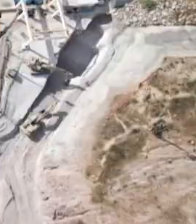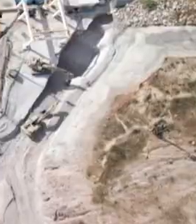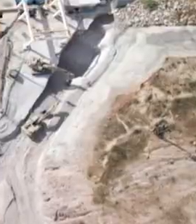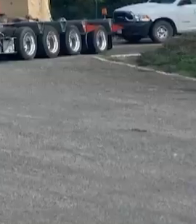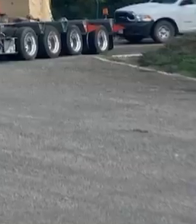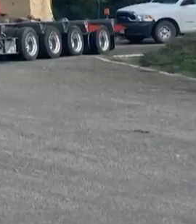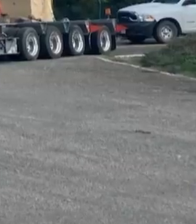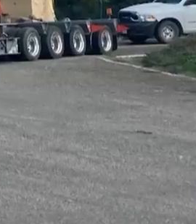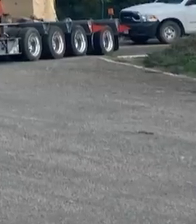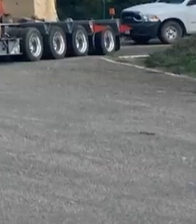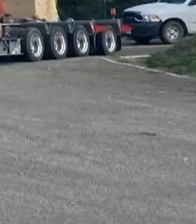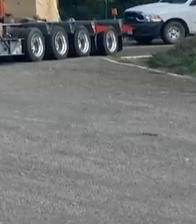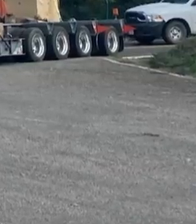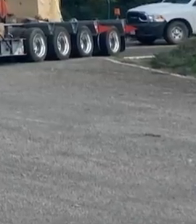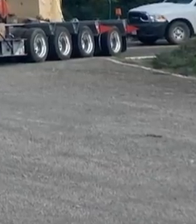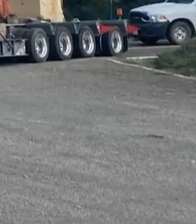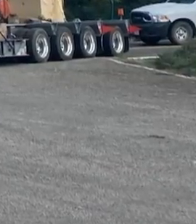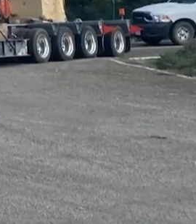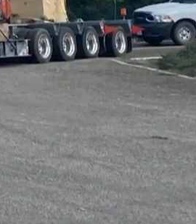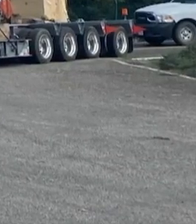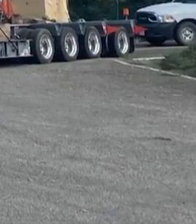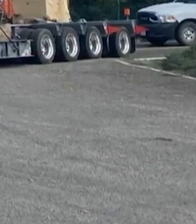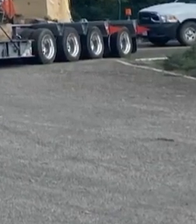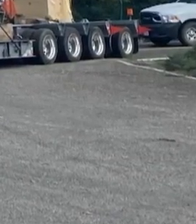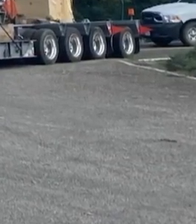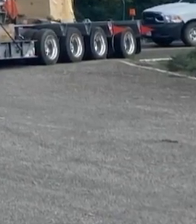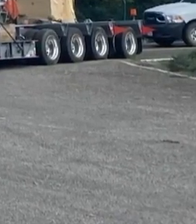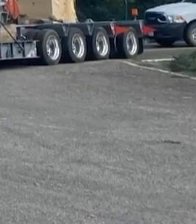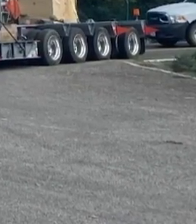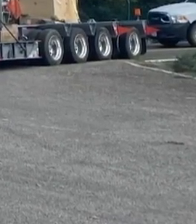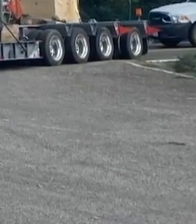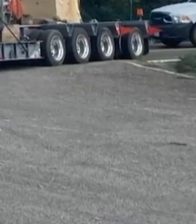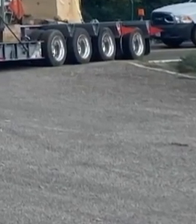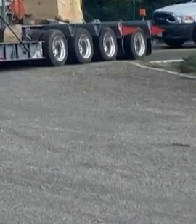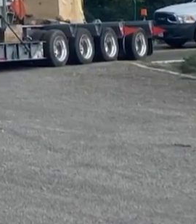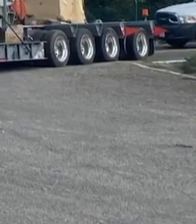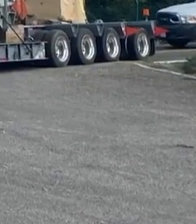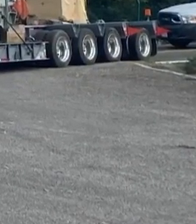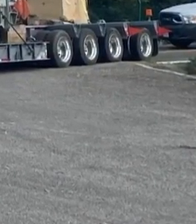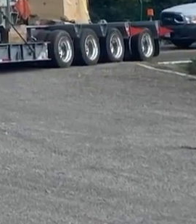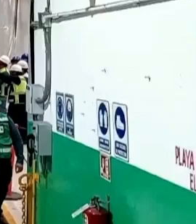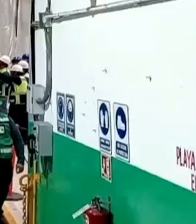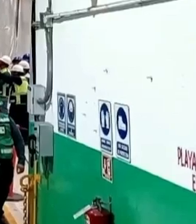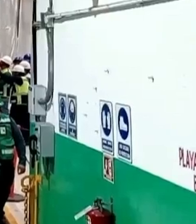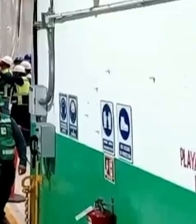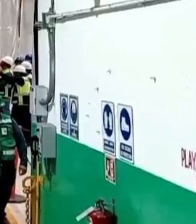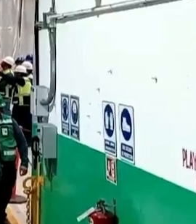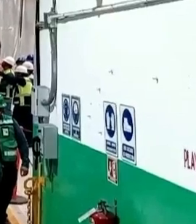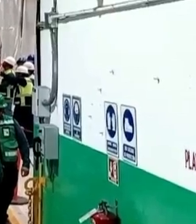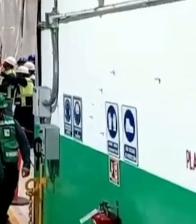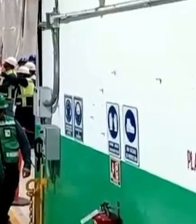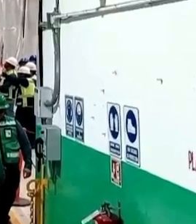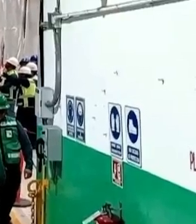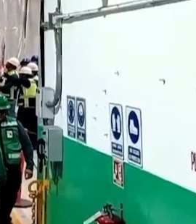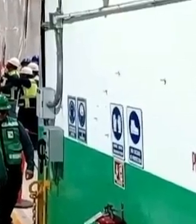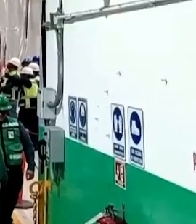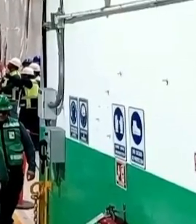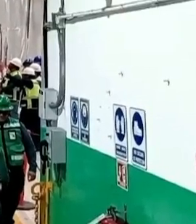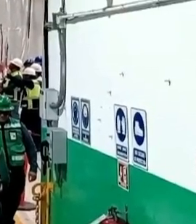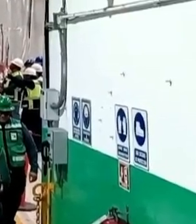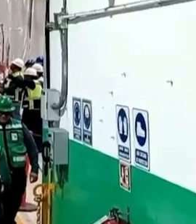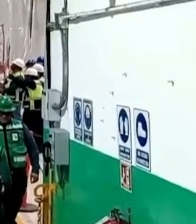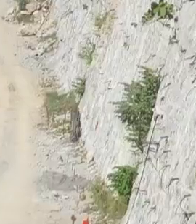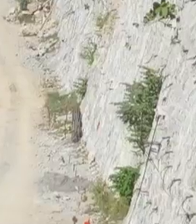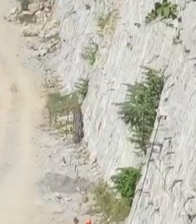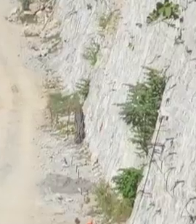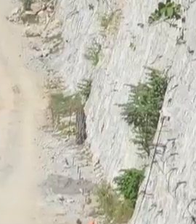52%. Los principales componentes de la mayoría de estas centrales, como generadores eléctricos, turbinas y transformadores, ya están en sitio.